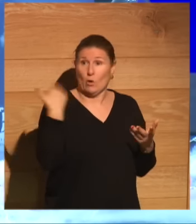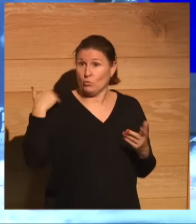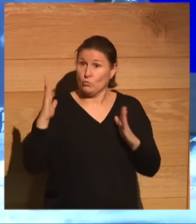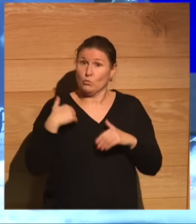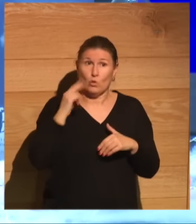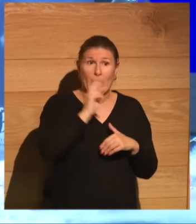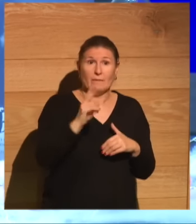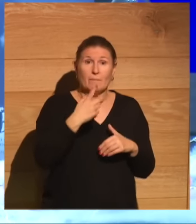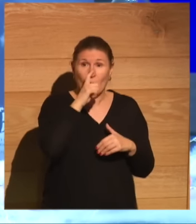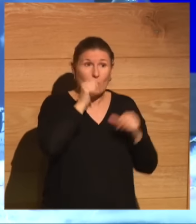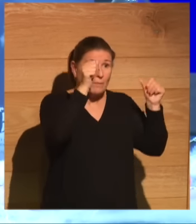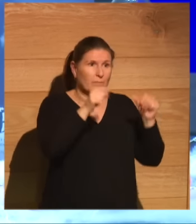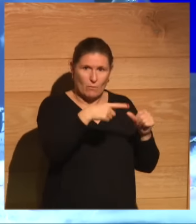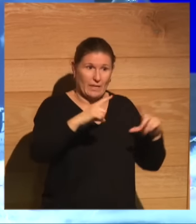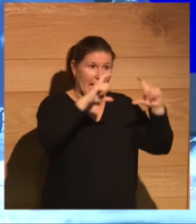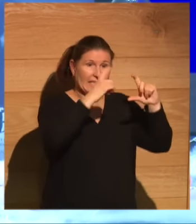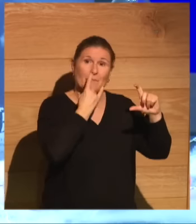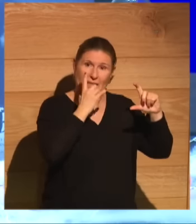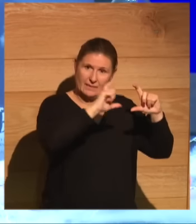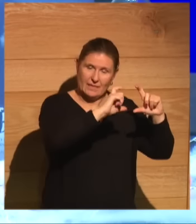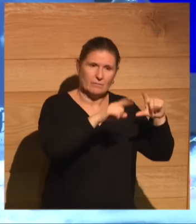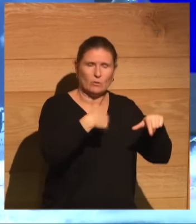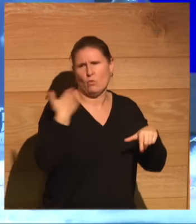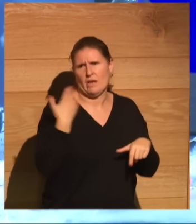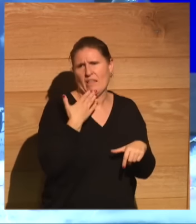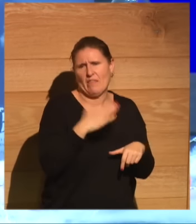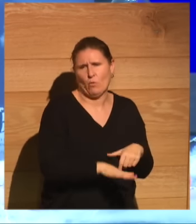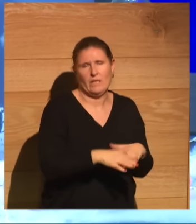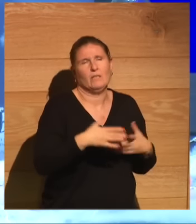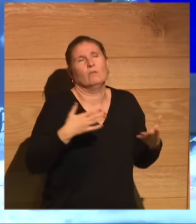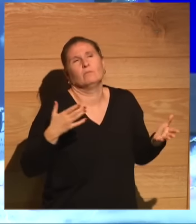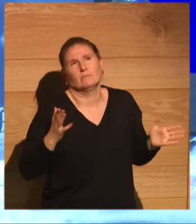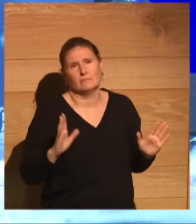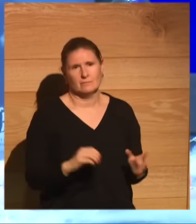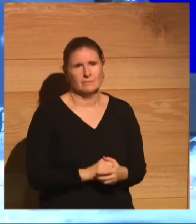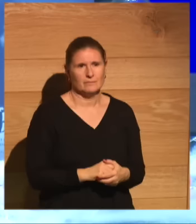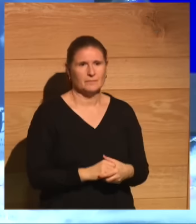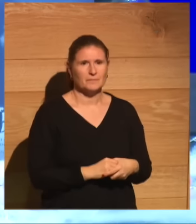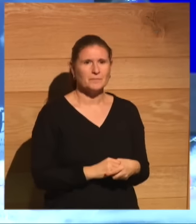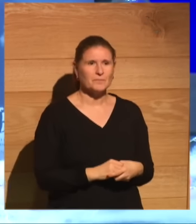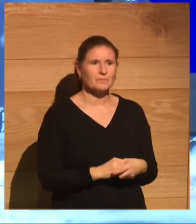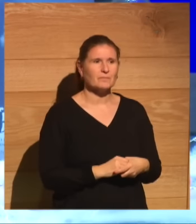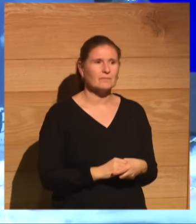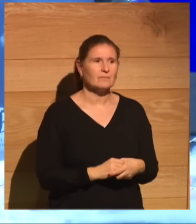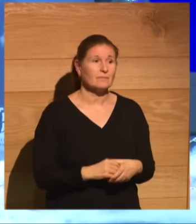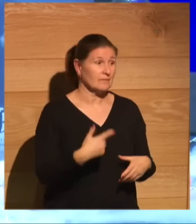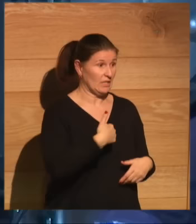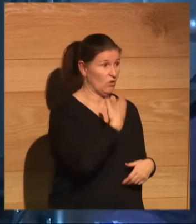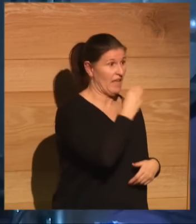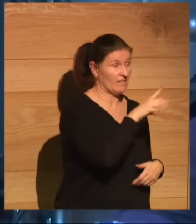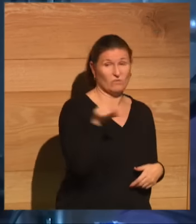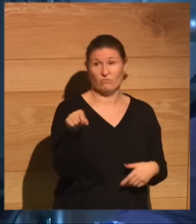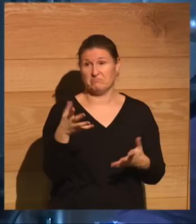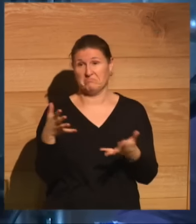Y me acuerdo del cartel este de la marquesina, yo era un niño, pero vamos, el 80... Pero... Si yo tenía 13 años, así